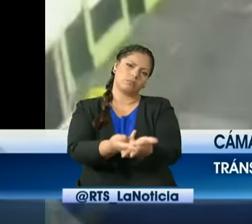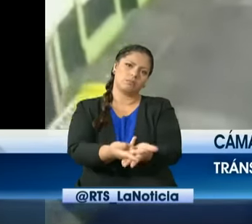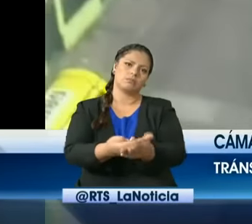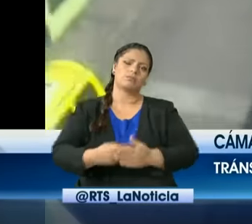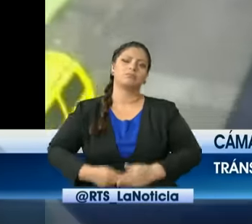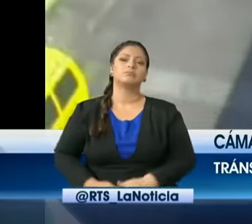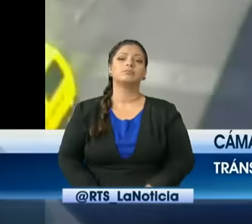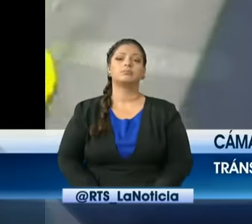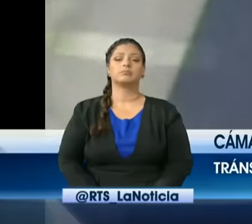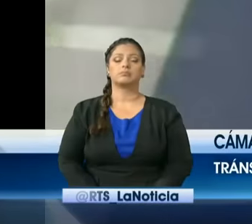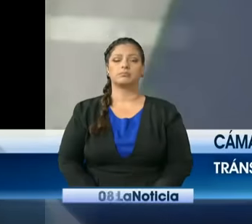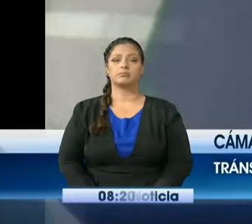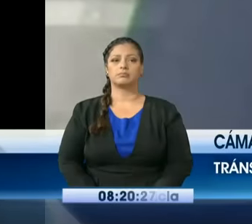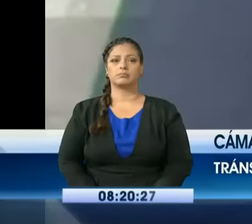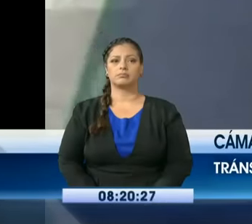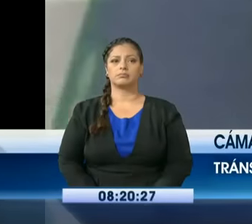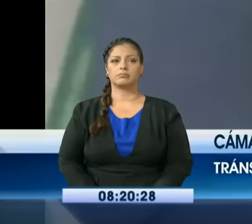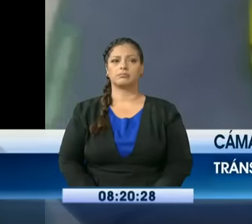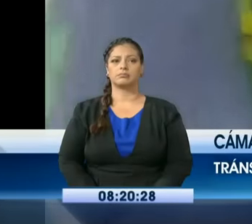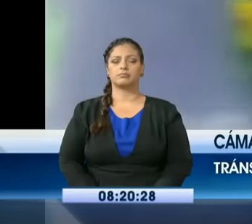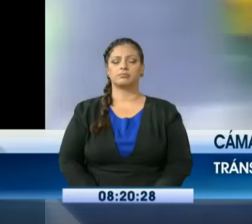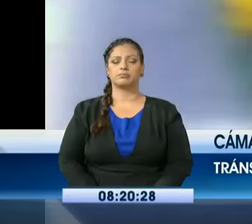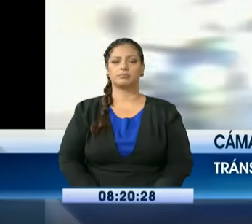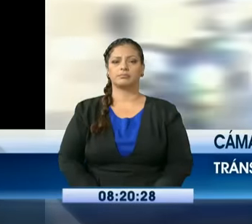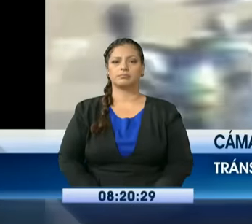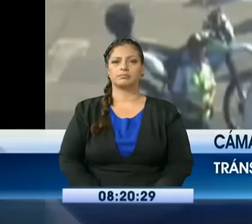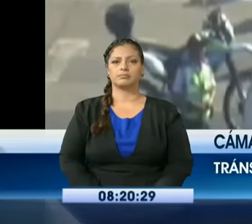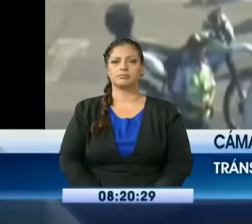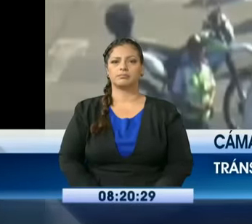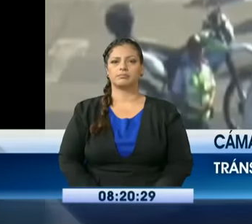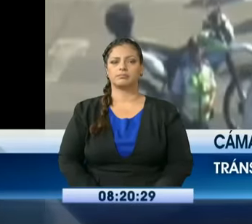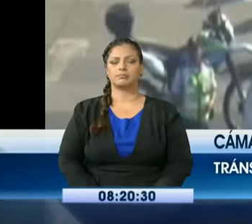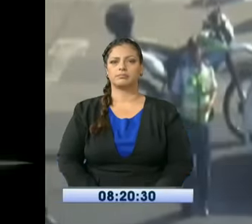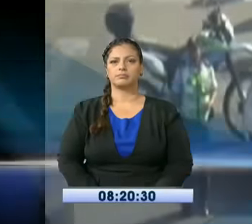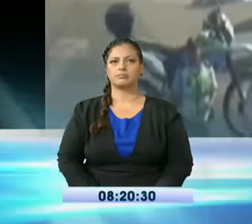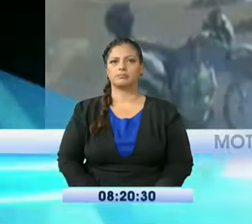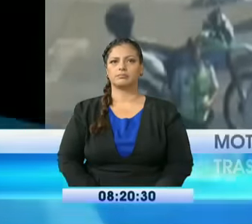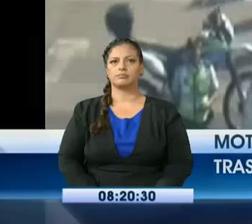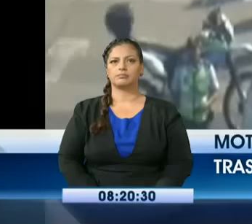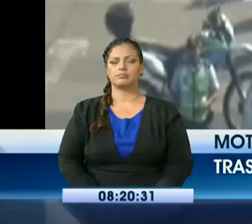accidente que segundos antes había ocurrido.